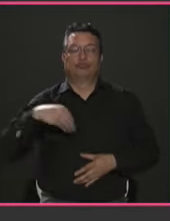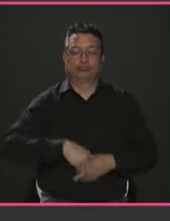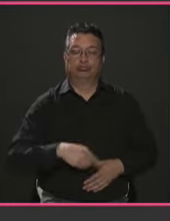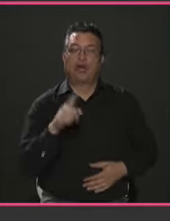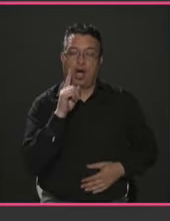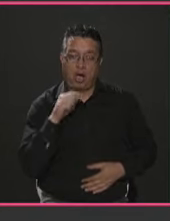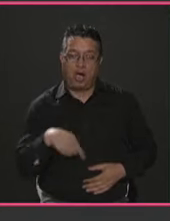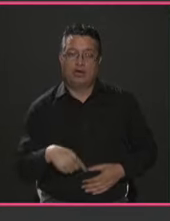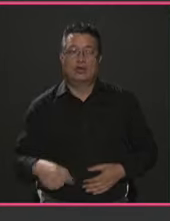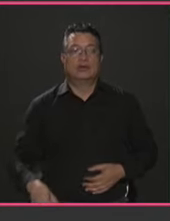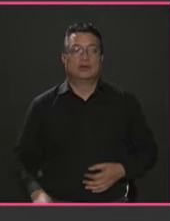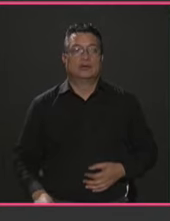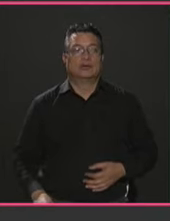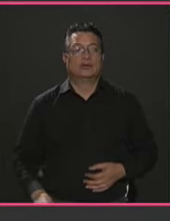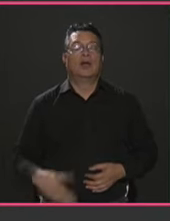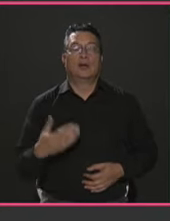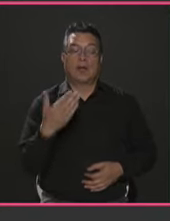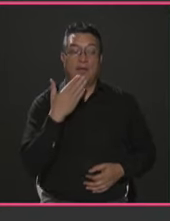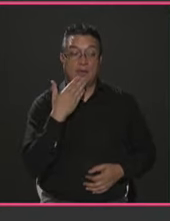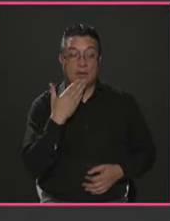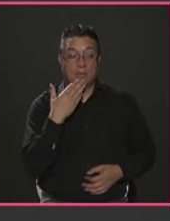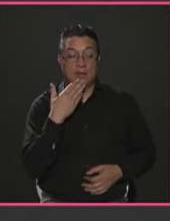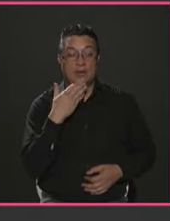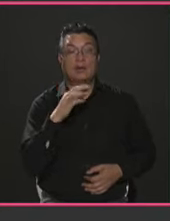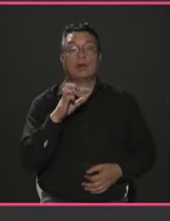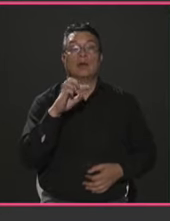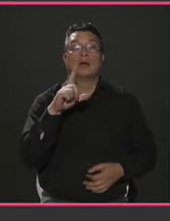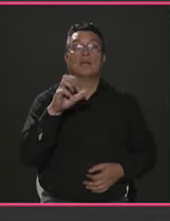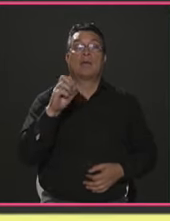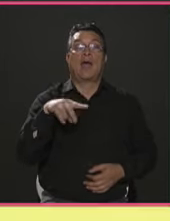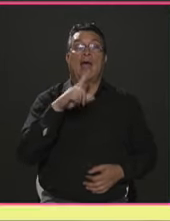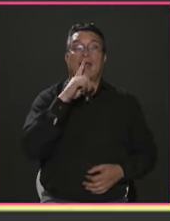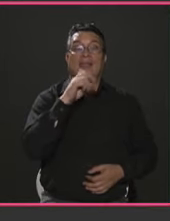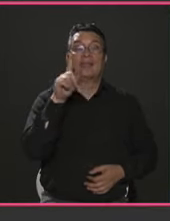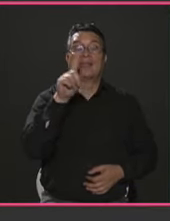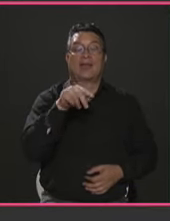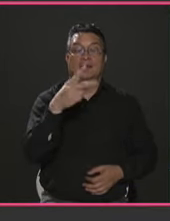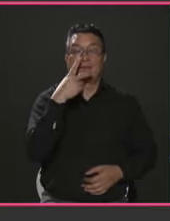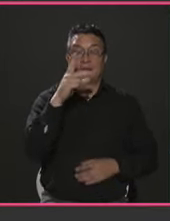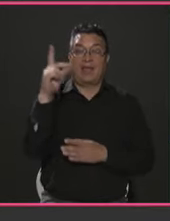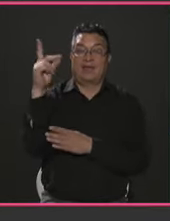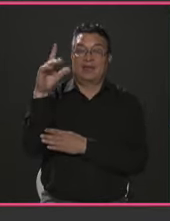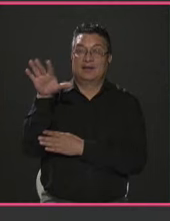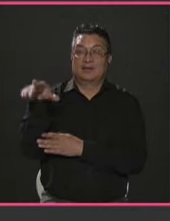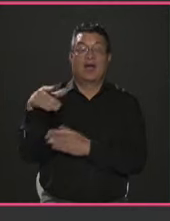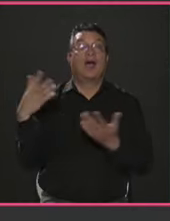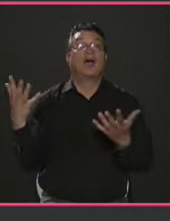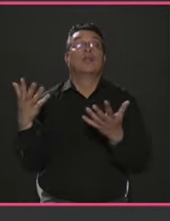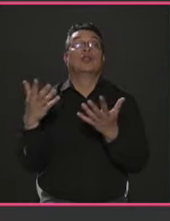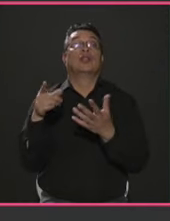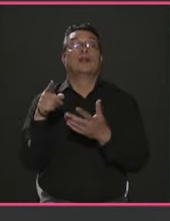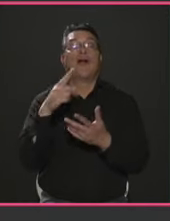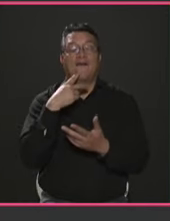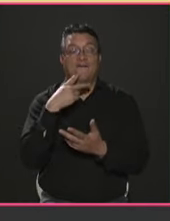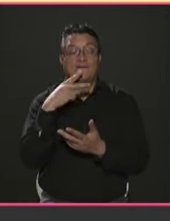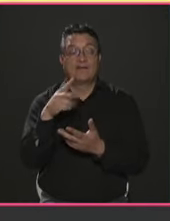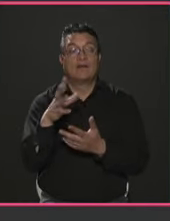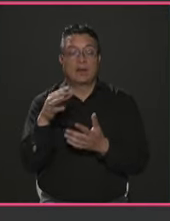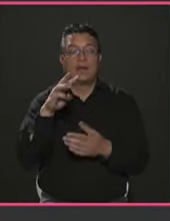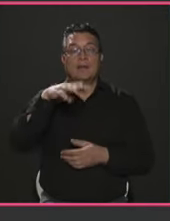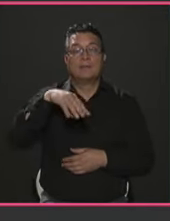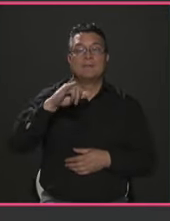la y también plantas vemos aquí al lado derecho que viven gracias a